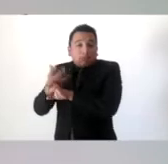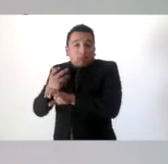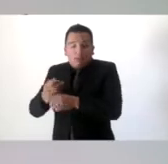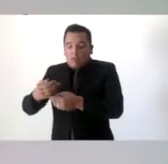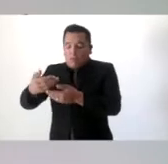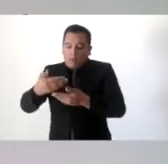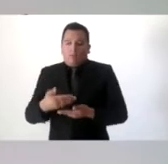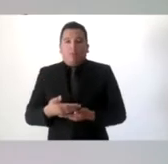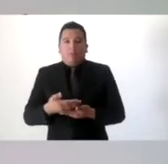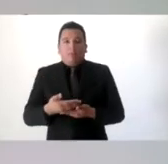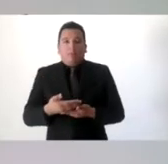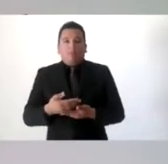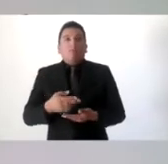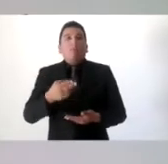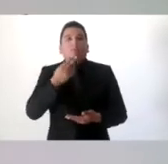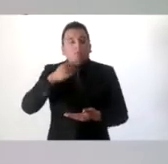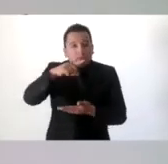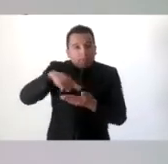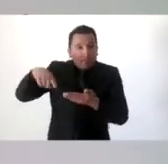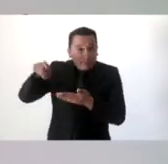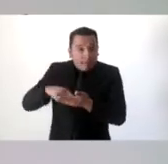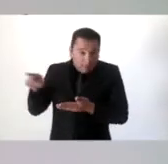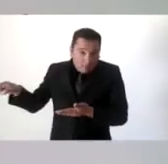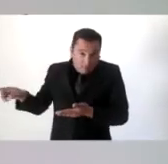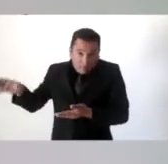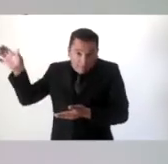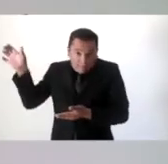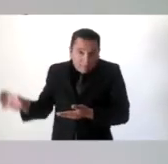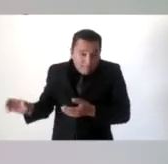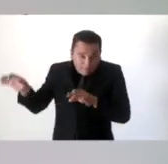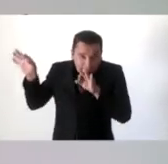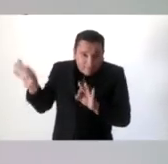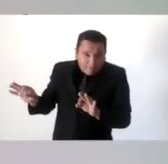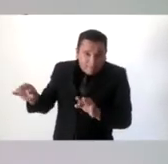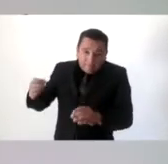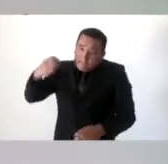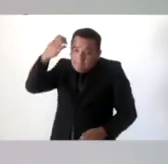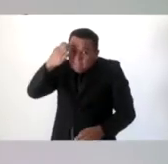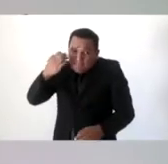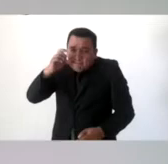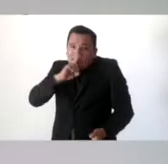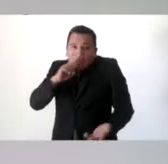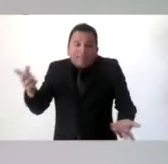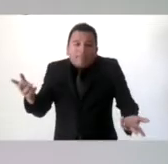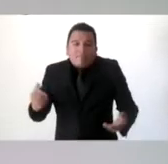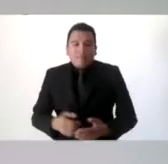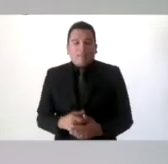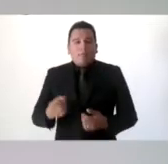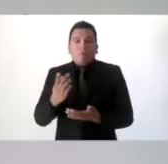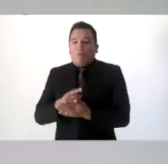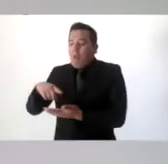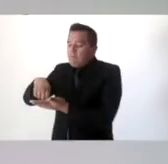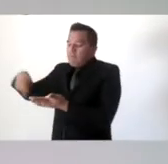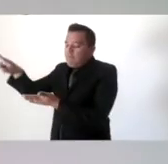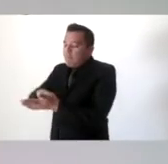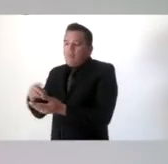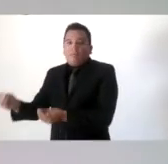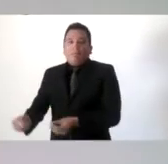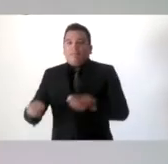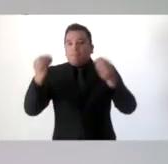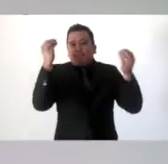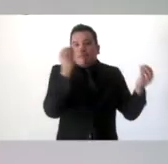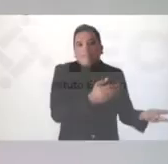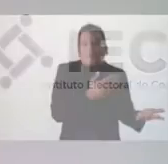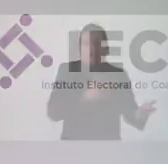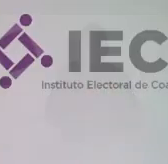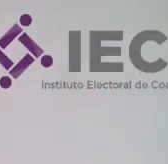domicilio en Los Ángeles la cruzó quien tenía derecho de hacerlo. Finalmente lo que nosotros recibimos pues es ya la boleta cruzada